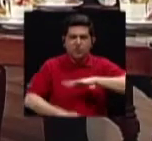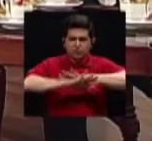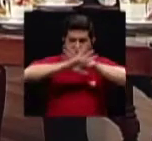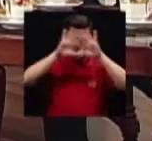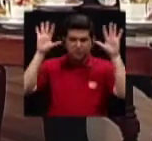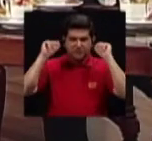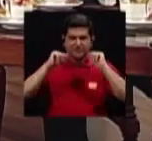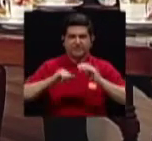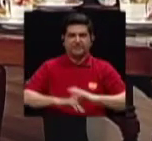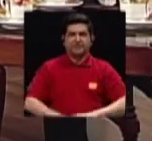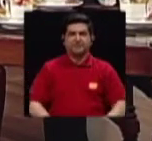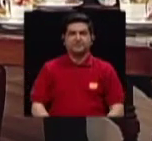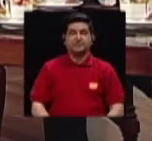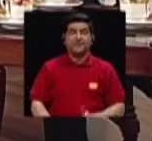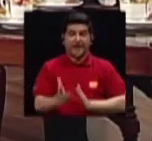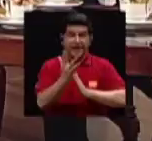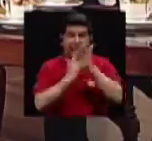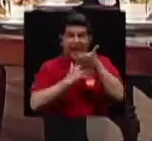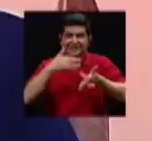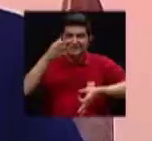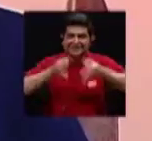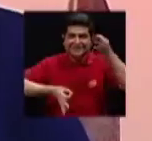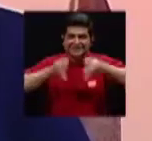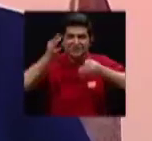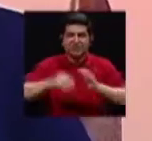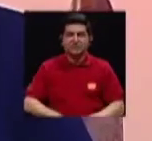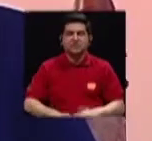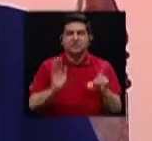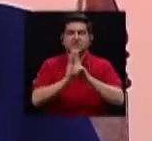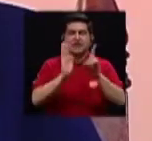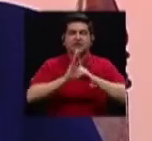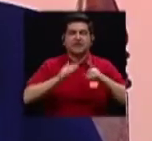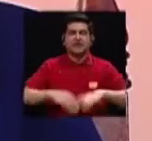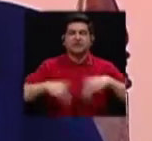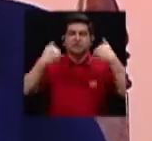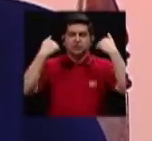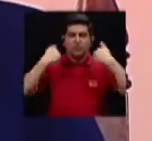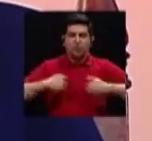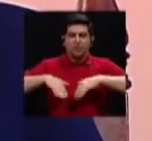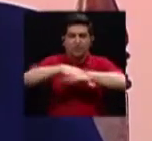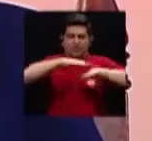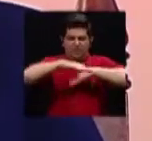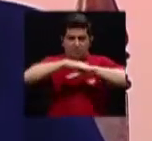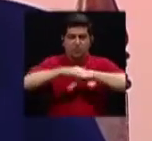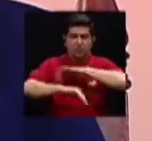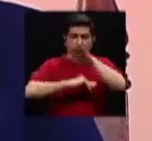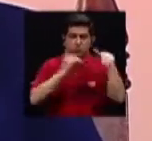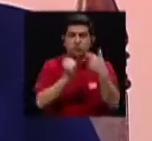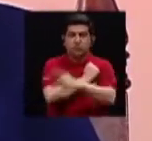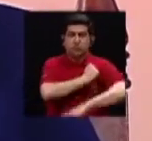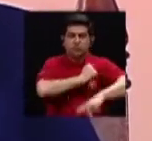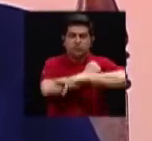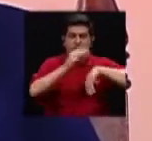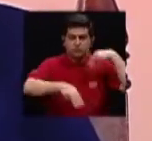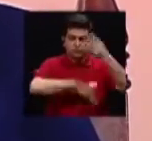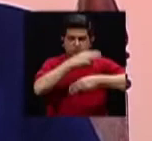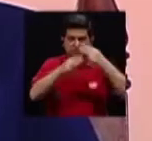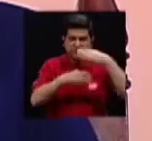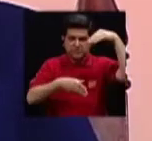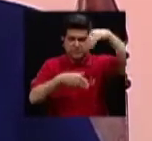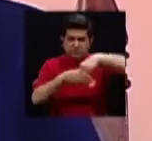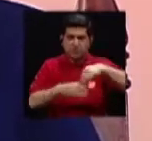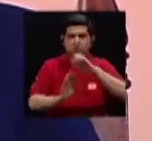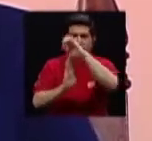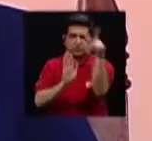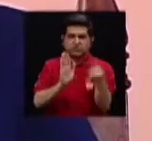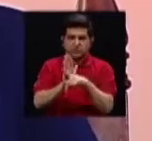que el acceso a la justicia es un derecho humano fundamental. Todos los países del mundo contemplan en sus